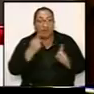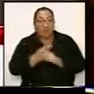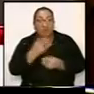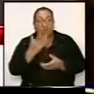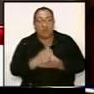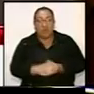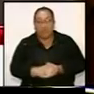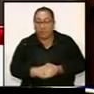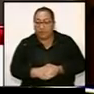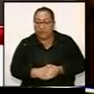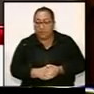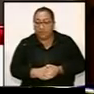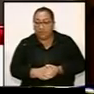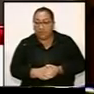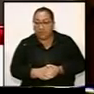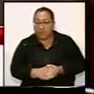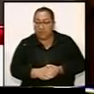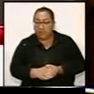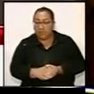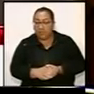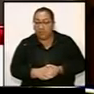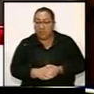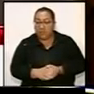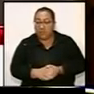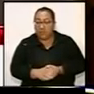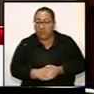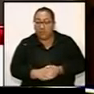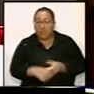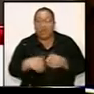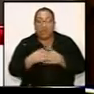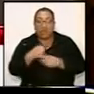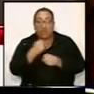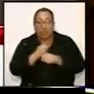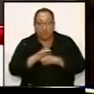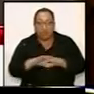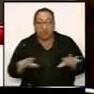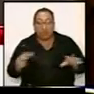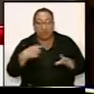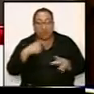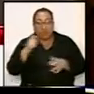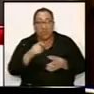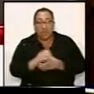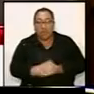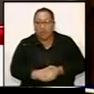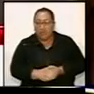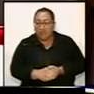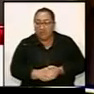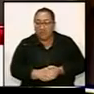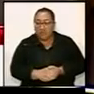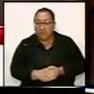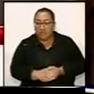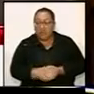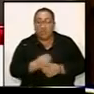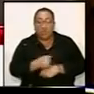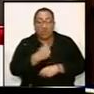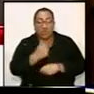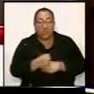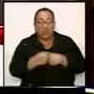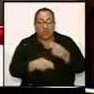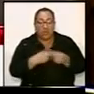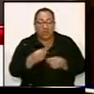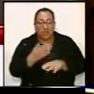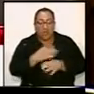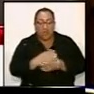problema? ¿Cómo enfrentarlo de manera desarticulada? Necesitamos una autoridad nacional, como hubo